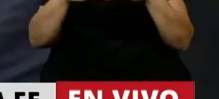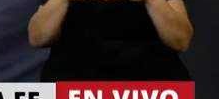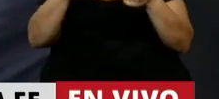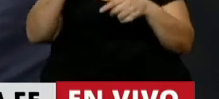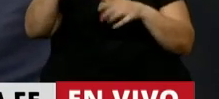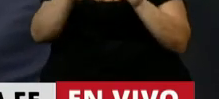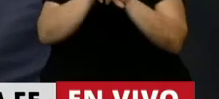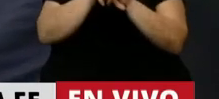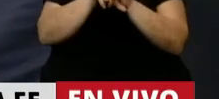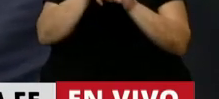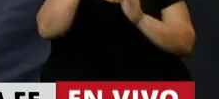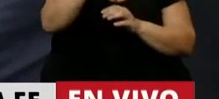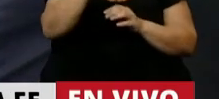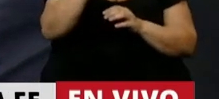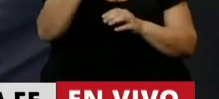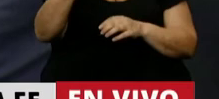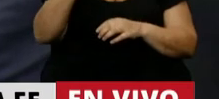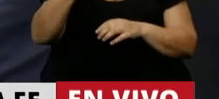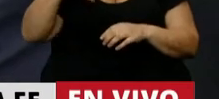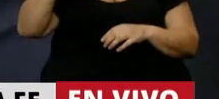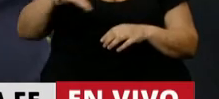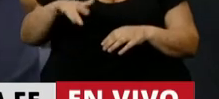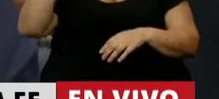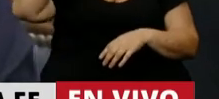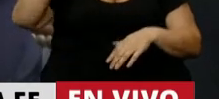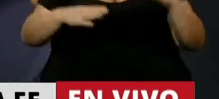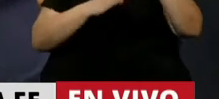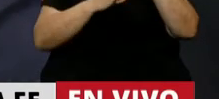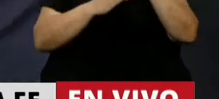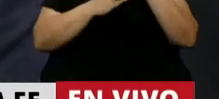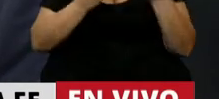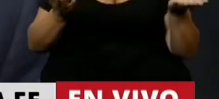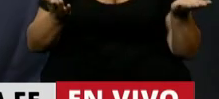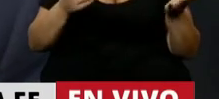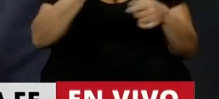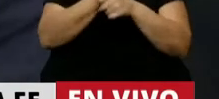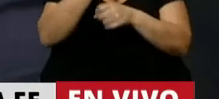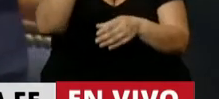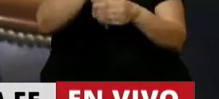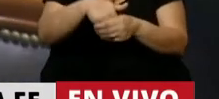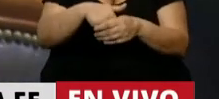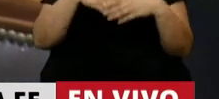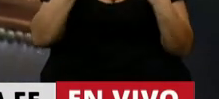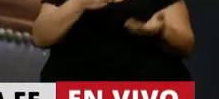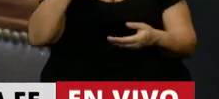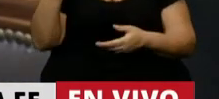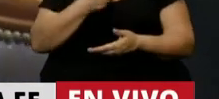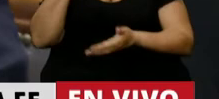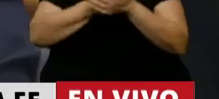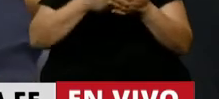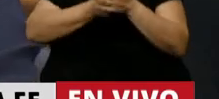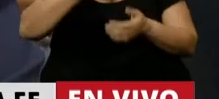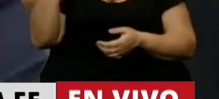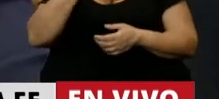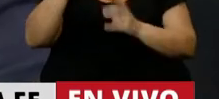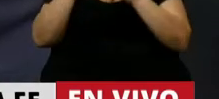de la jurisprudencia del sistema previsional argentina de la Corte Suprema. Eso no se puede votar. Por eso nosotros vamos a insistir